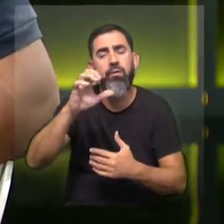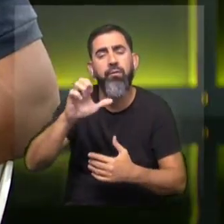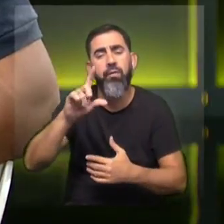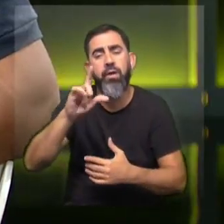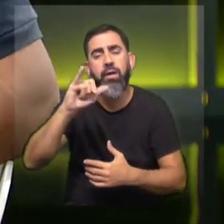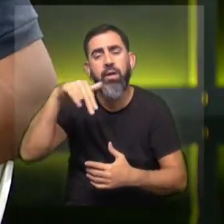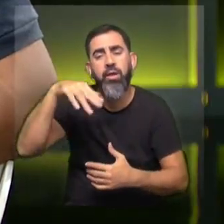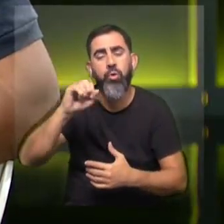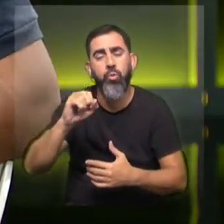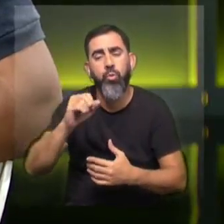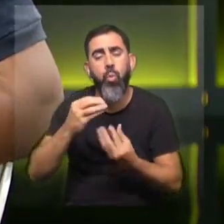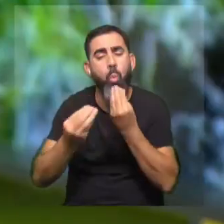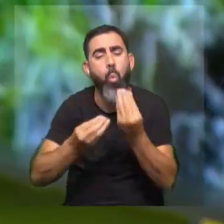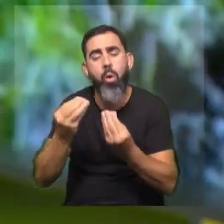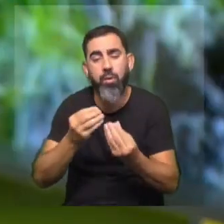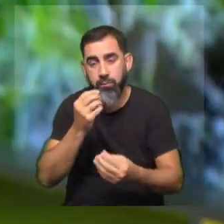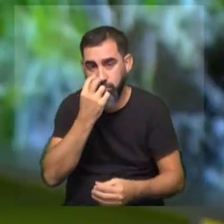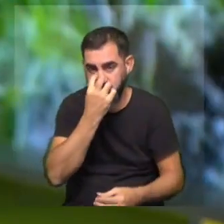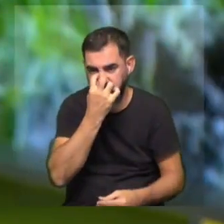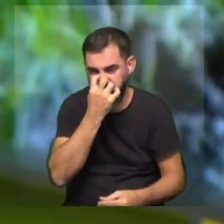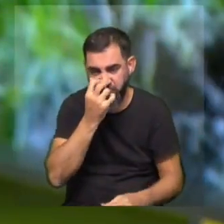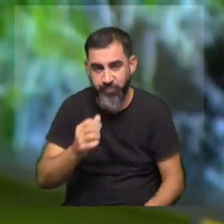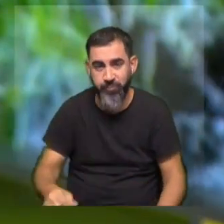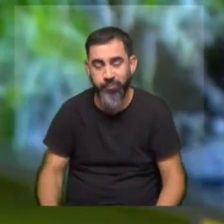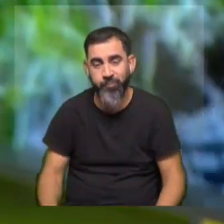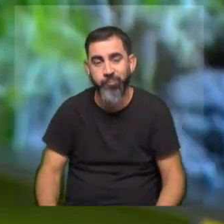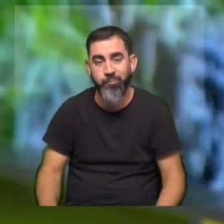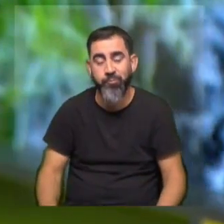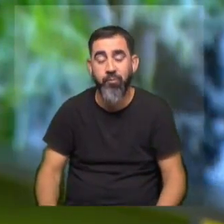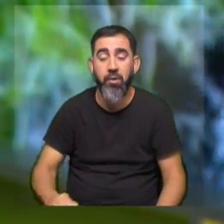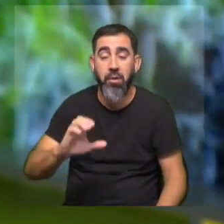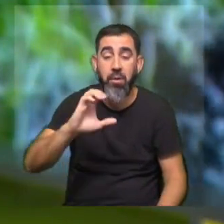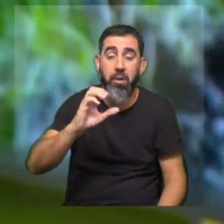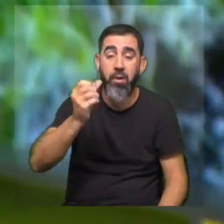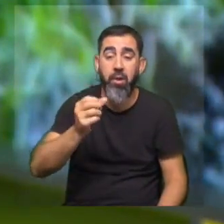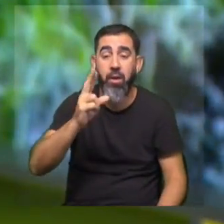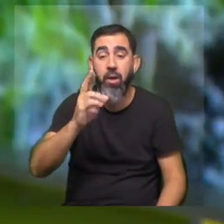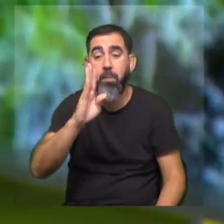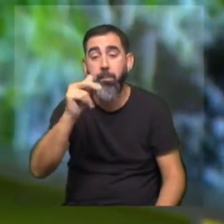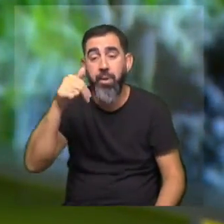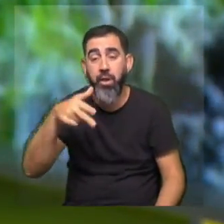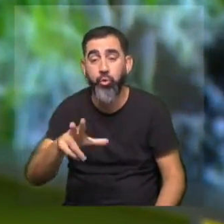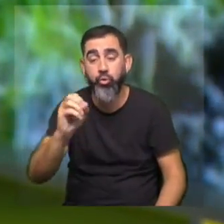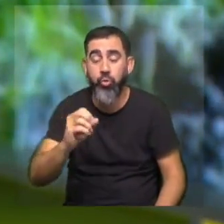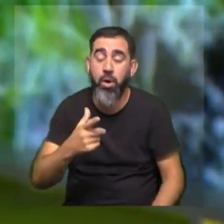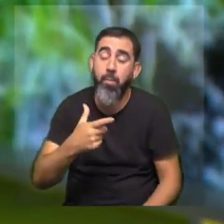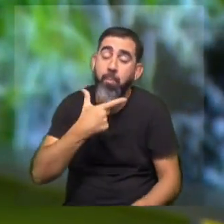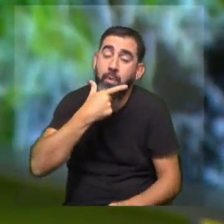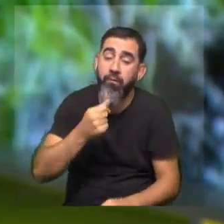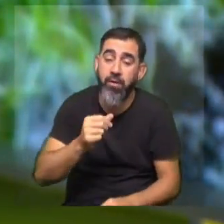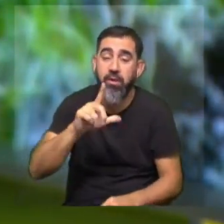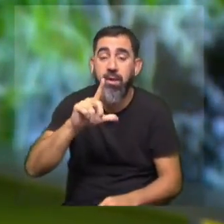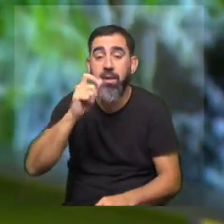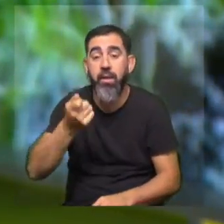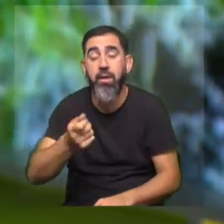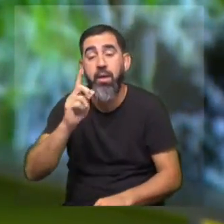la, digamos, hay cosas más raras de ver, ¿no? Entiende que un carpincho puede ser un poquito más fácil de encontrar, un lagarto como el que estamos